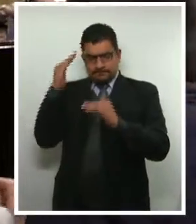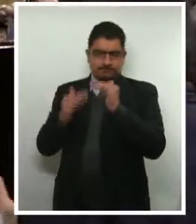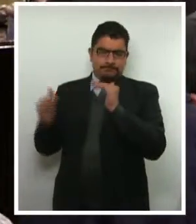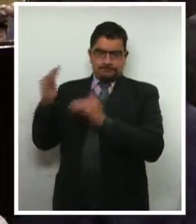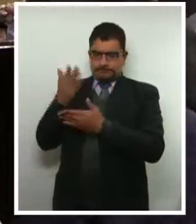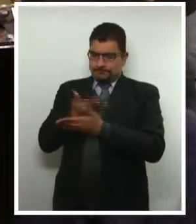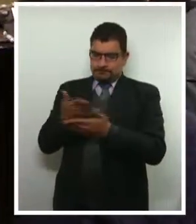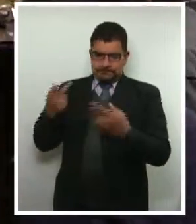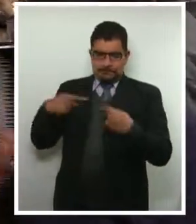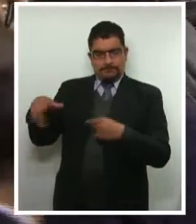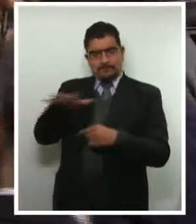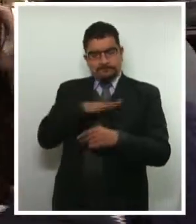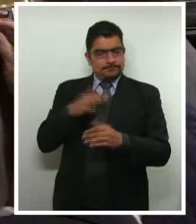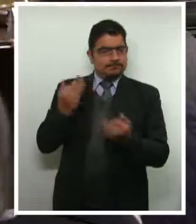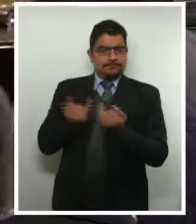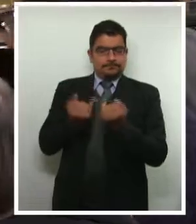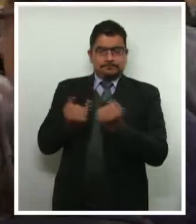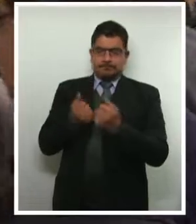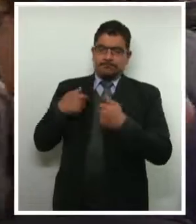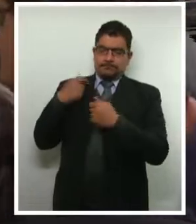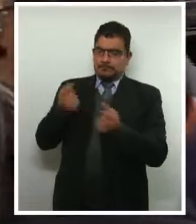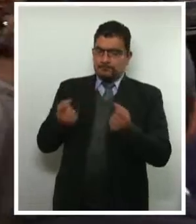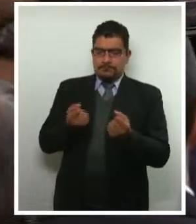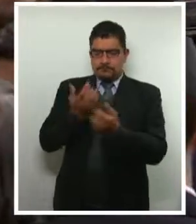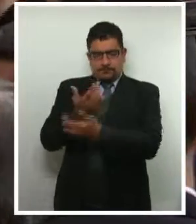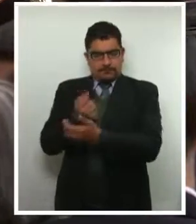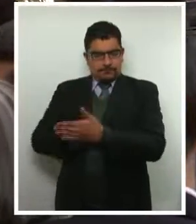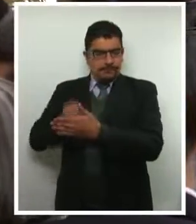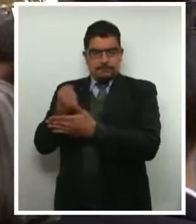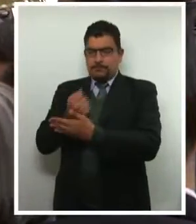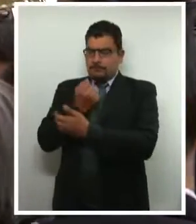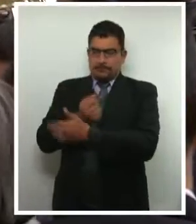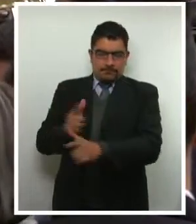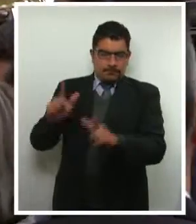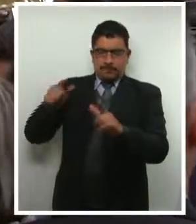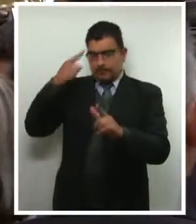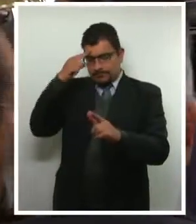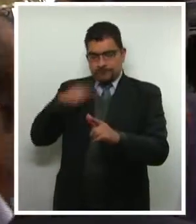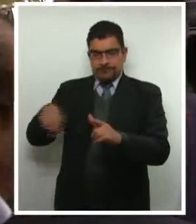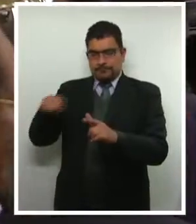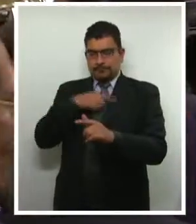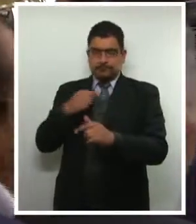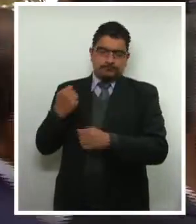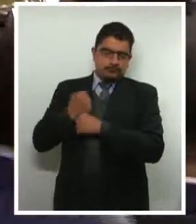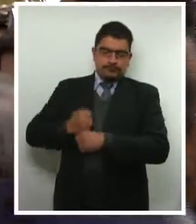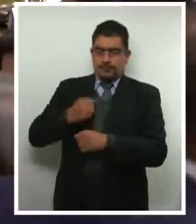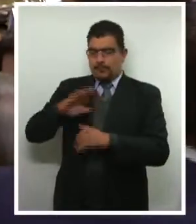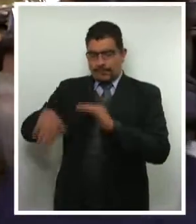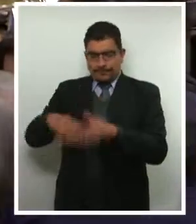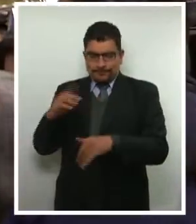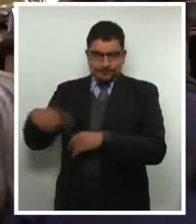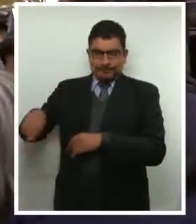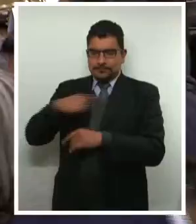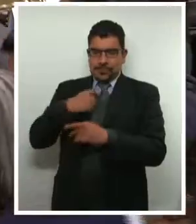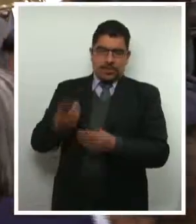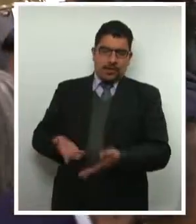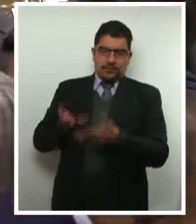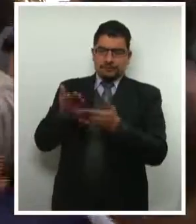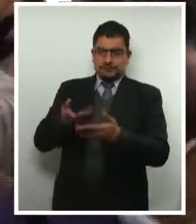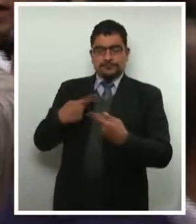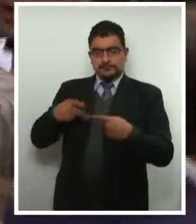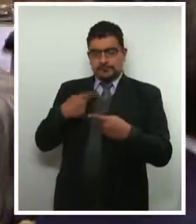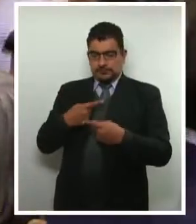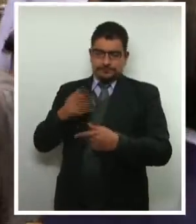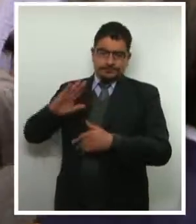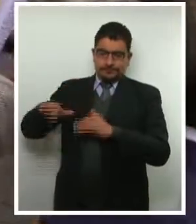los promotores de su libertad y a los mártires de su infortunio, sobre todo a quienes han sido